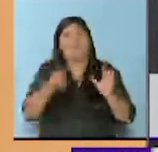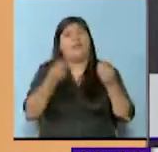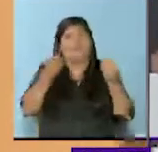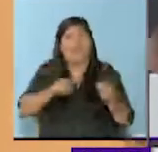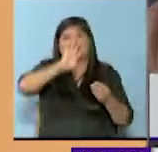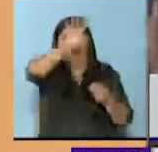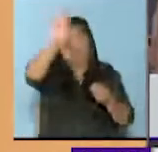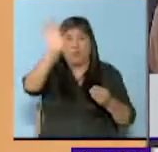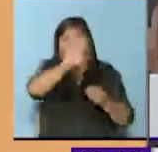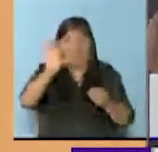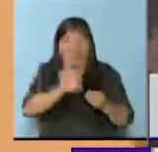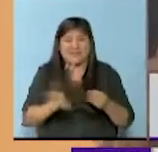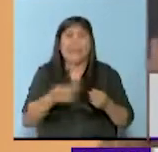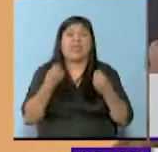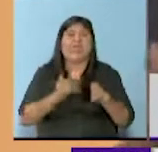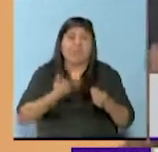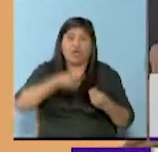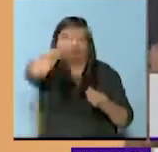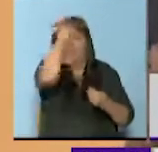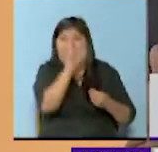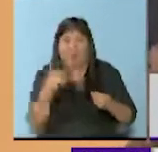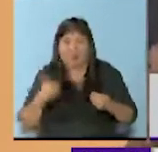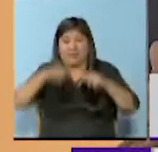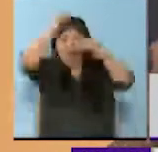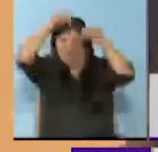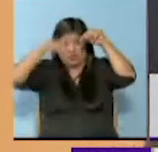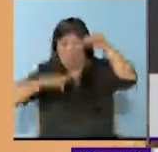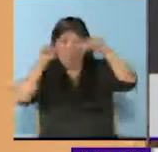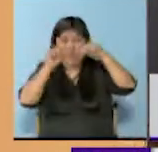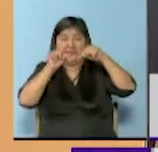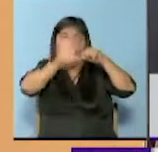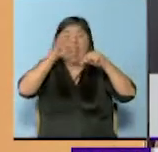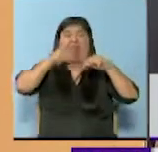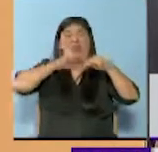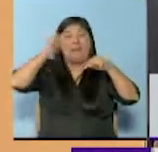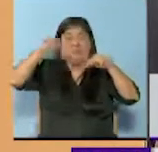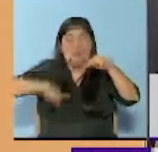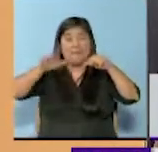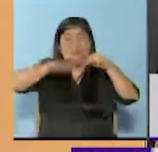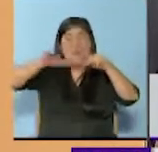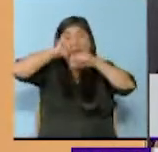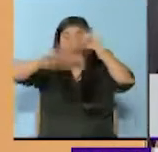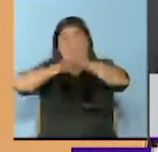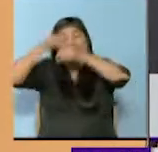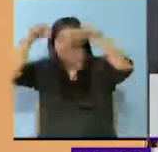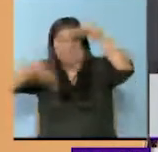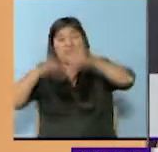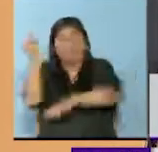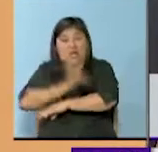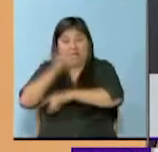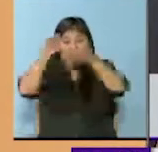patagónicas, desde La Pampa hasta Tierra del Fuego. Y después, en provincias más al norte,